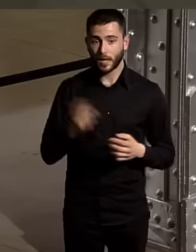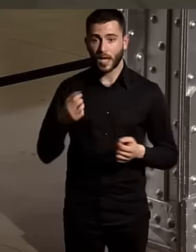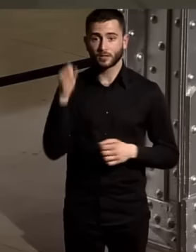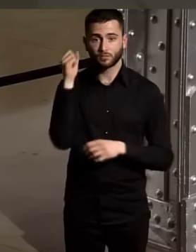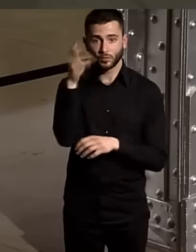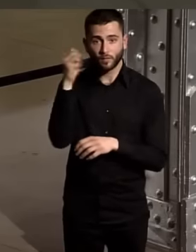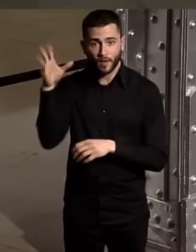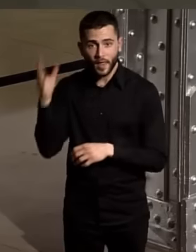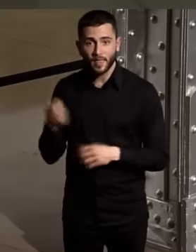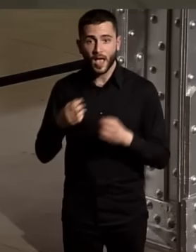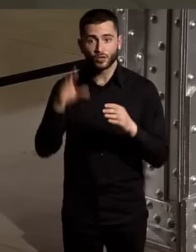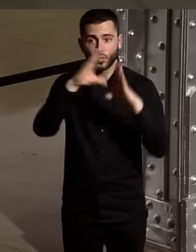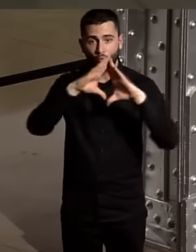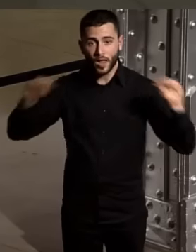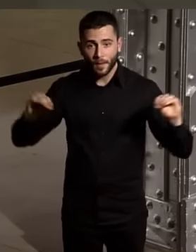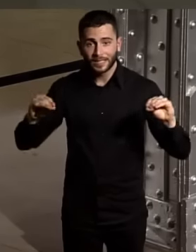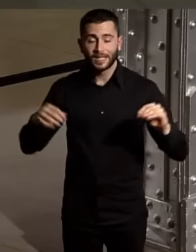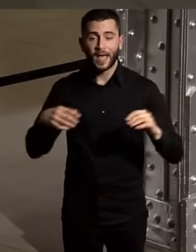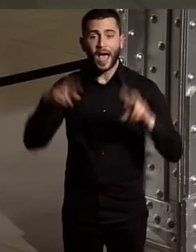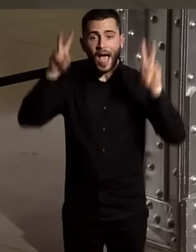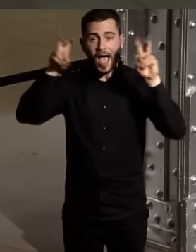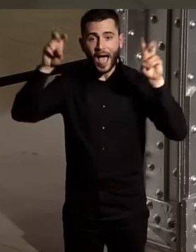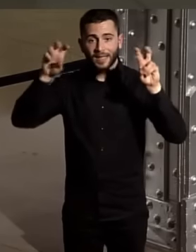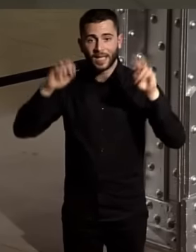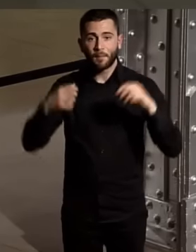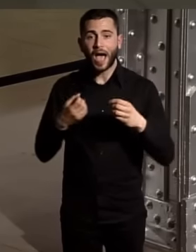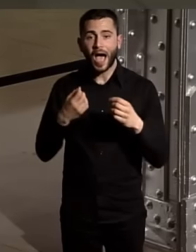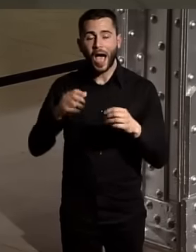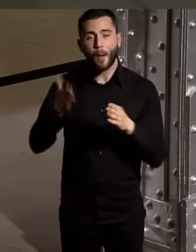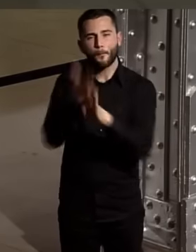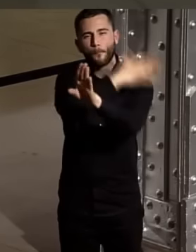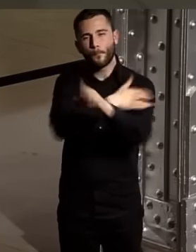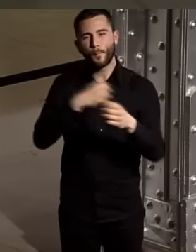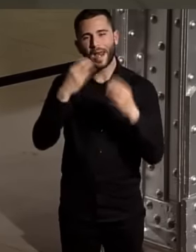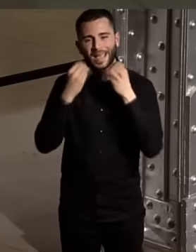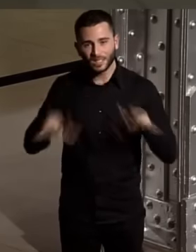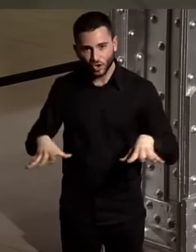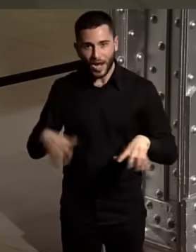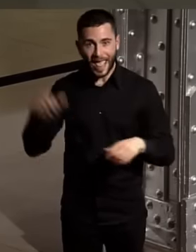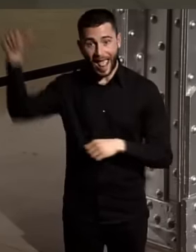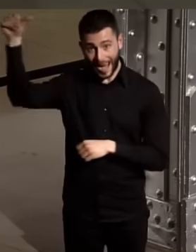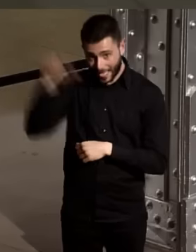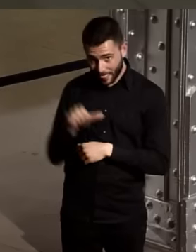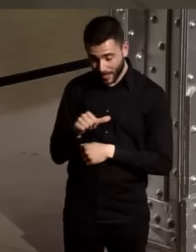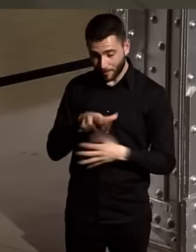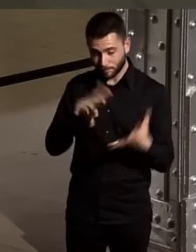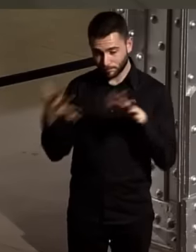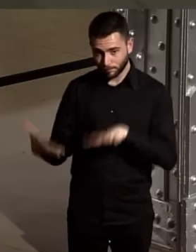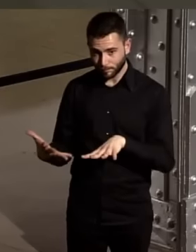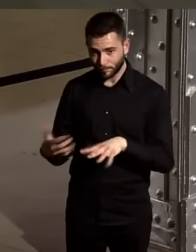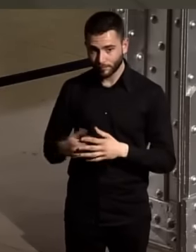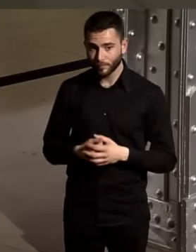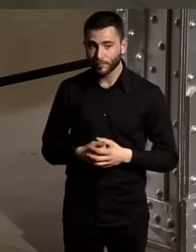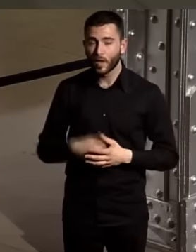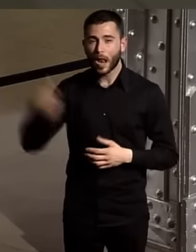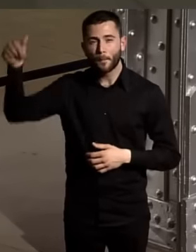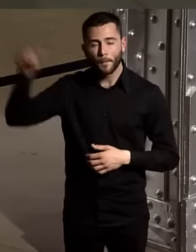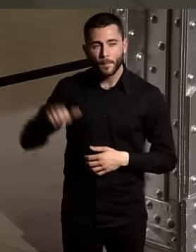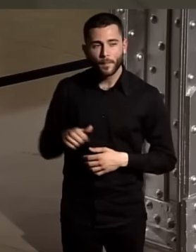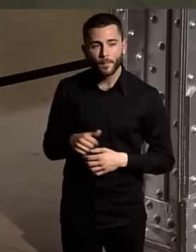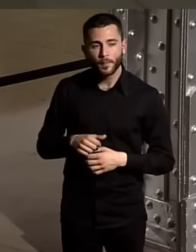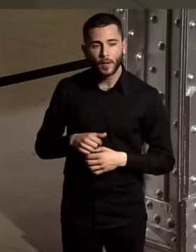acerca de la prehistoria en el cine curiosamente y janano presentó su película hizo